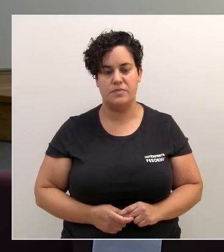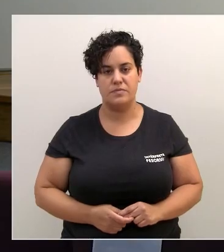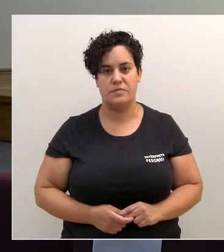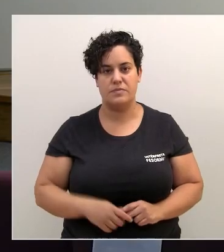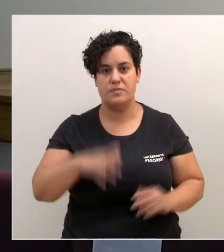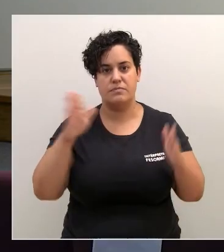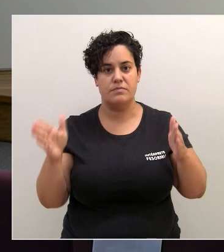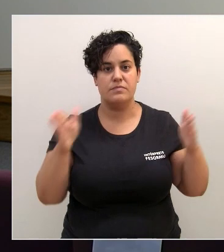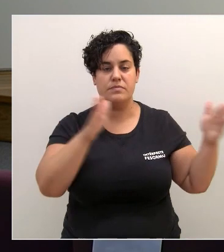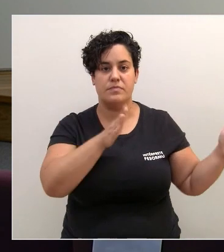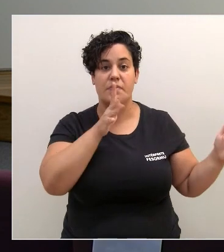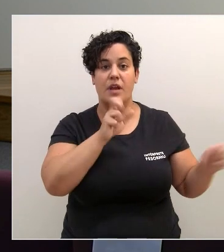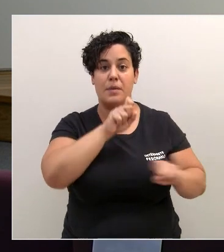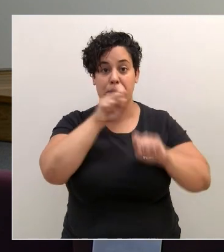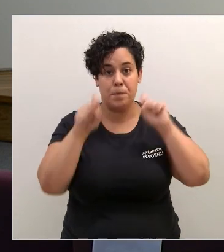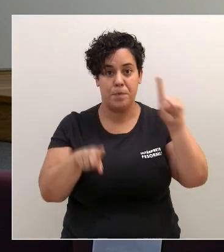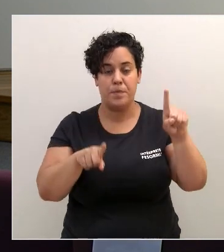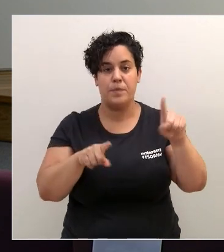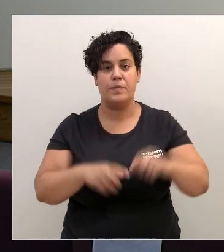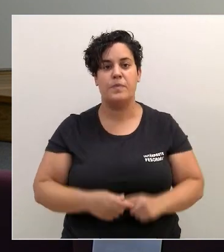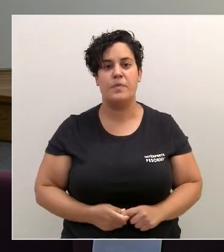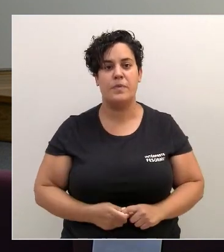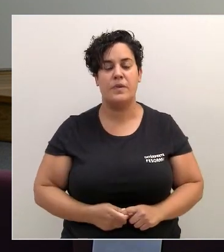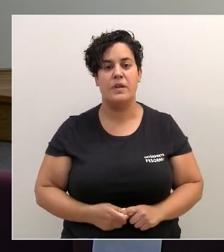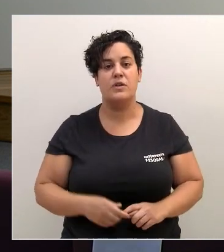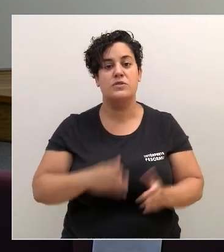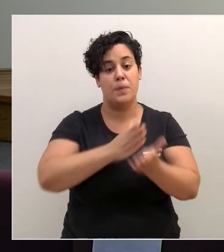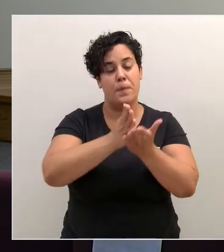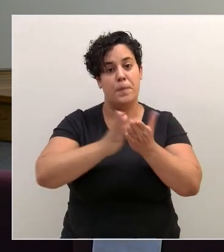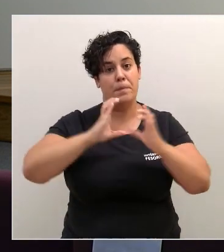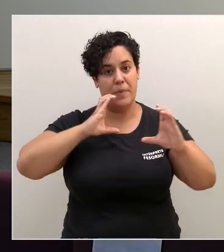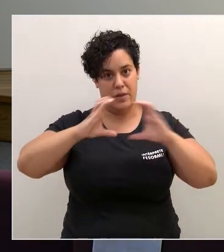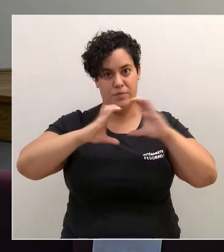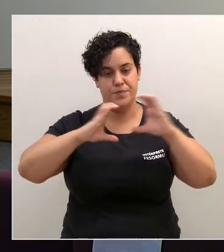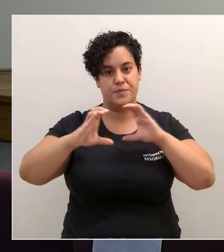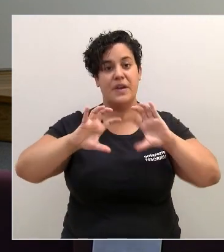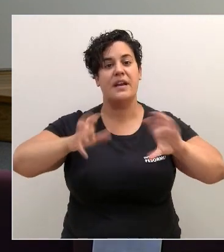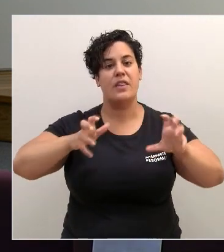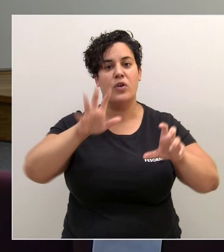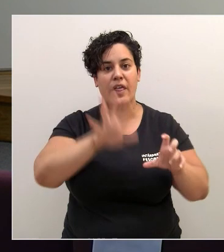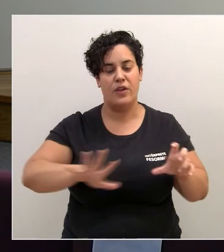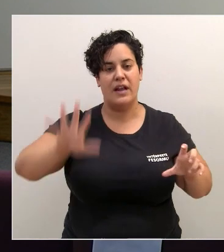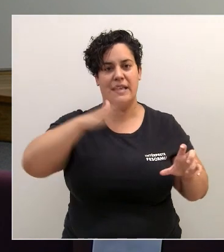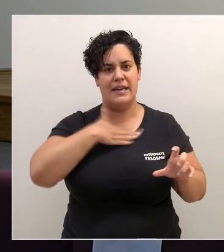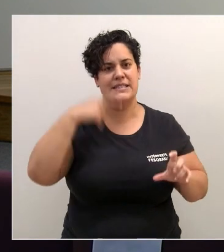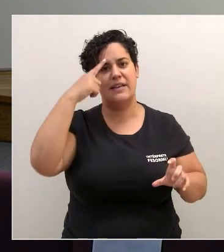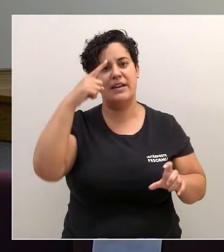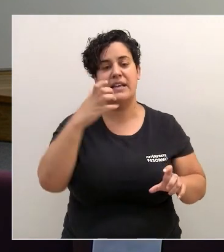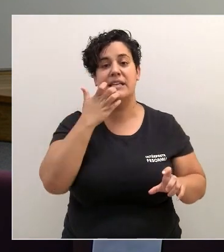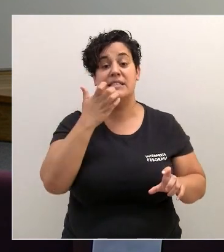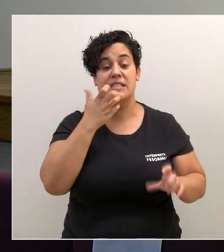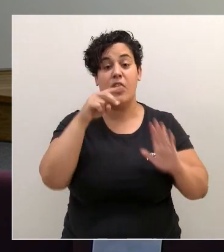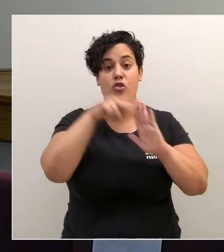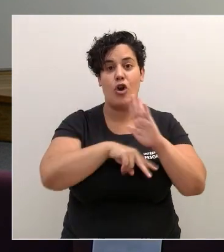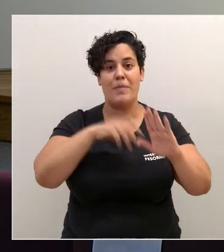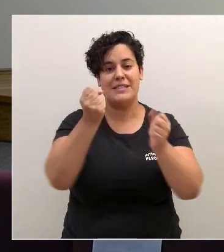Pasamos ahora a plantear las preguntas que nos remiten otros medios de comunicación. Radio Nacional quiere saber si se han detectado incumplimientos de las